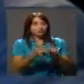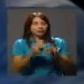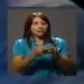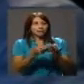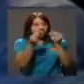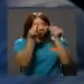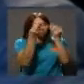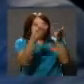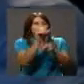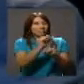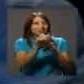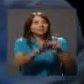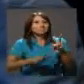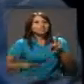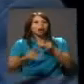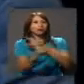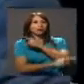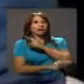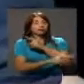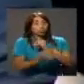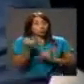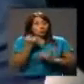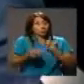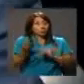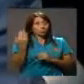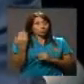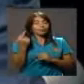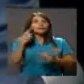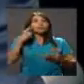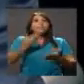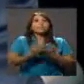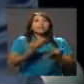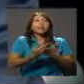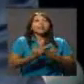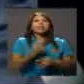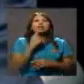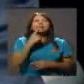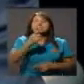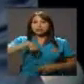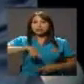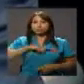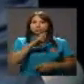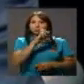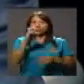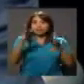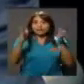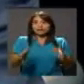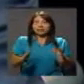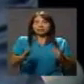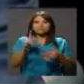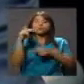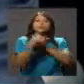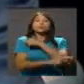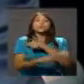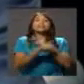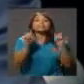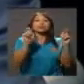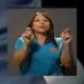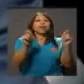el último revela que decir que los costorricenses somos un país educado es un mito